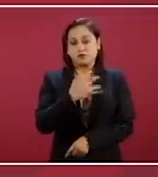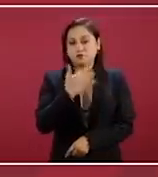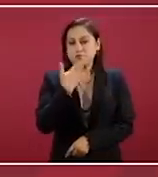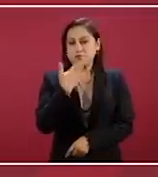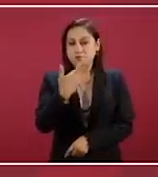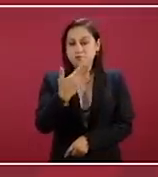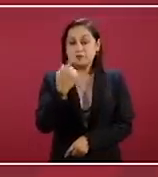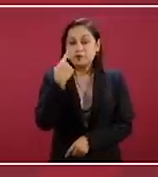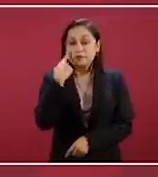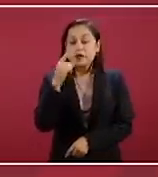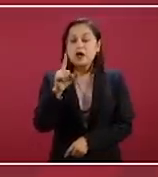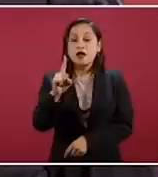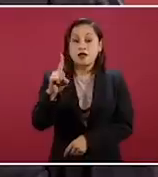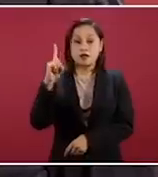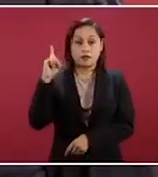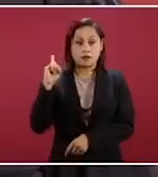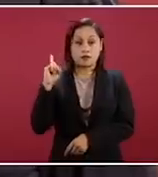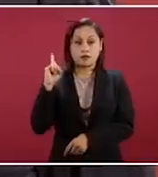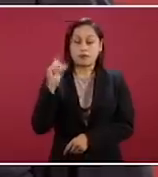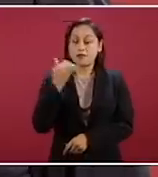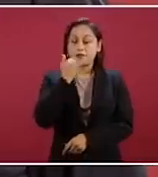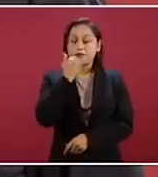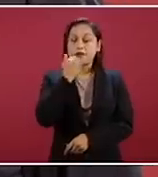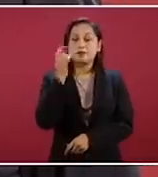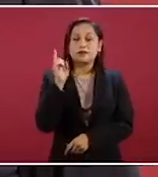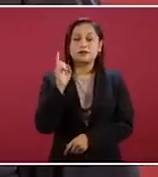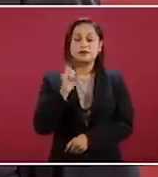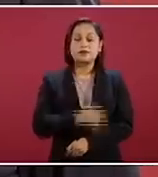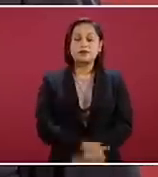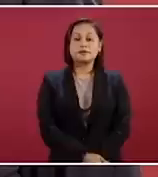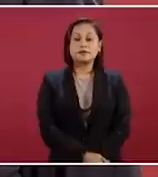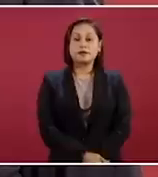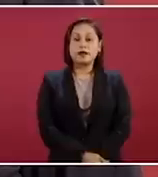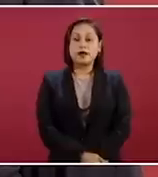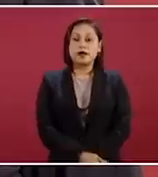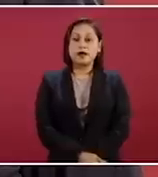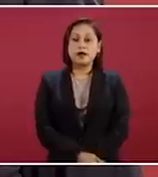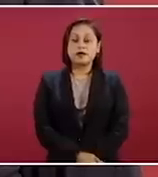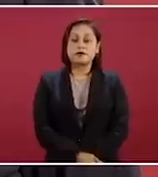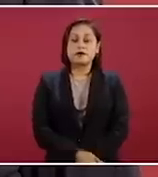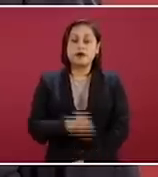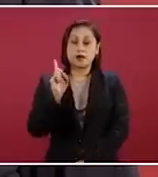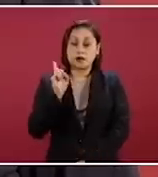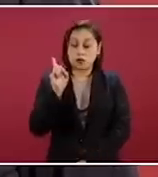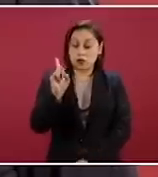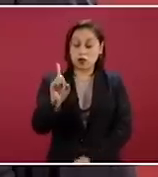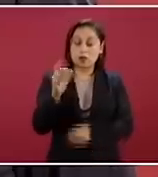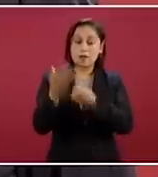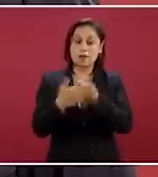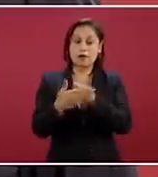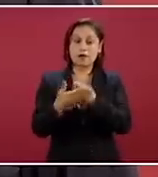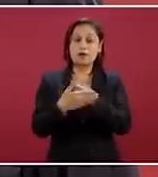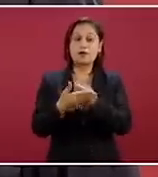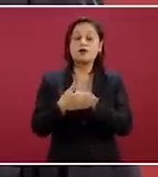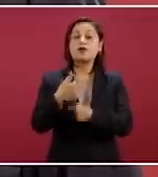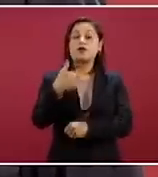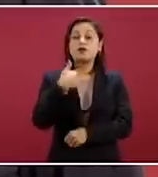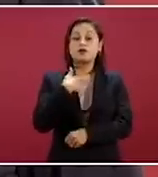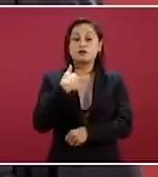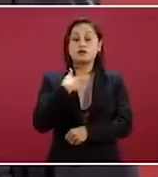El domingo vamos a informar. Aprovecho para